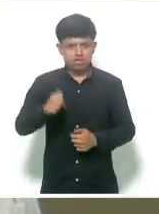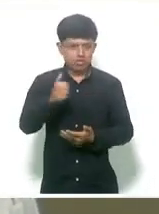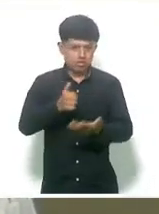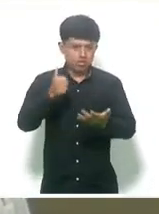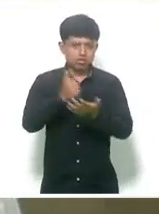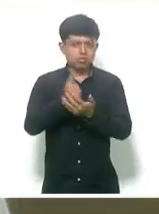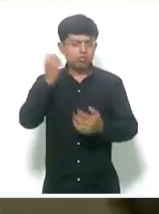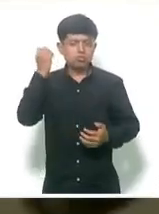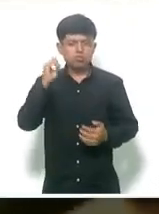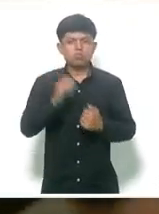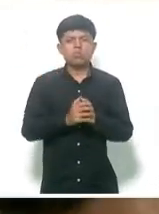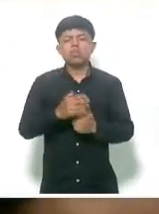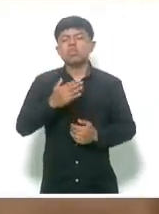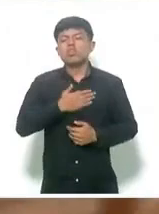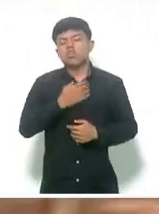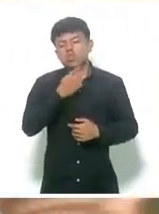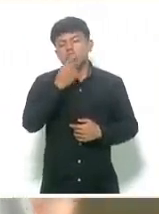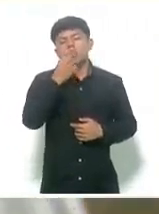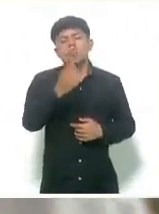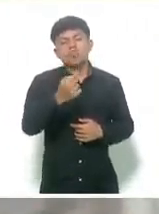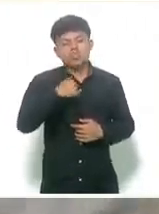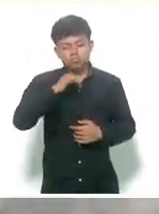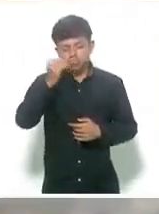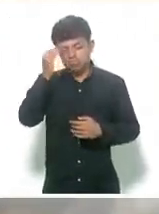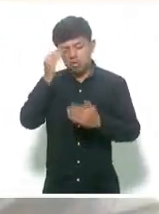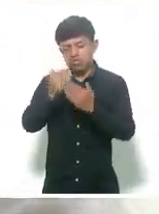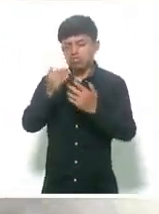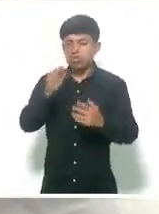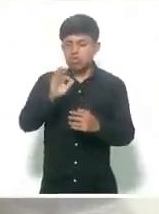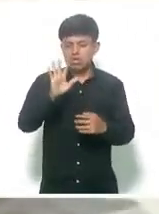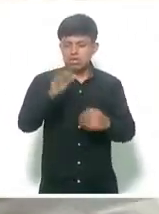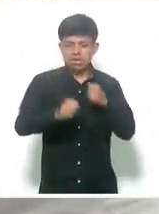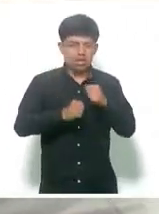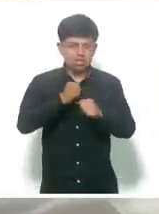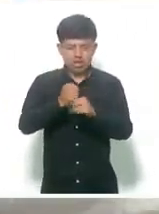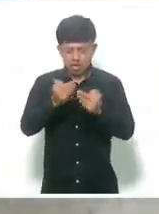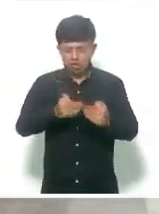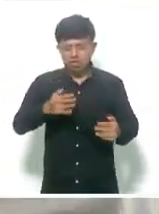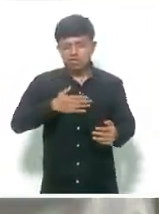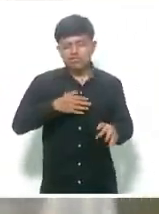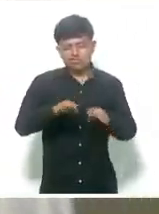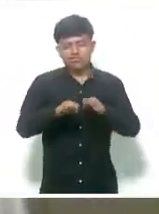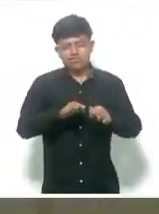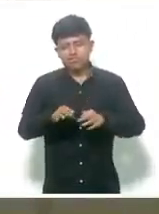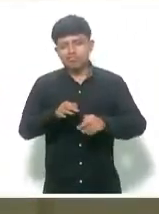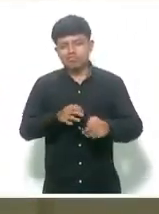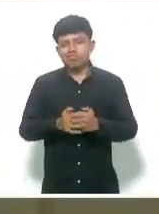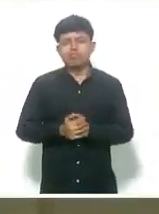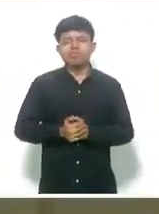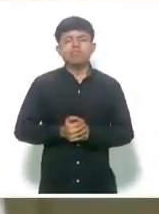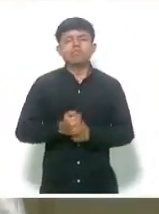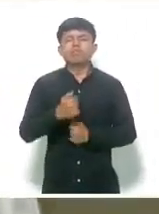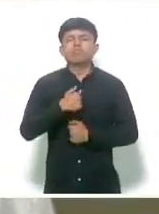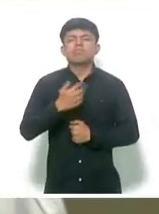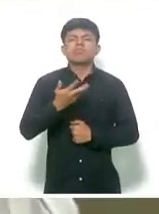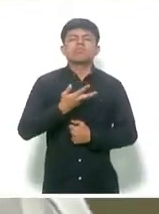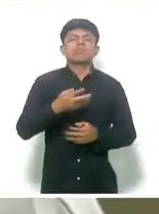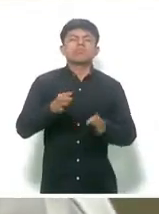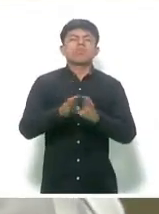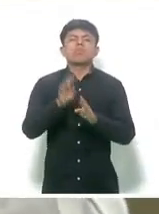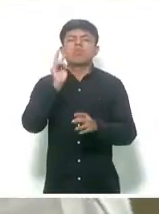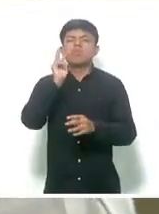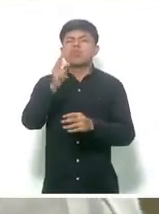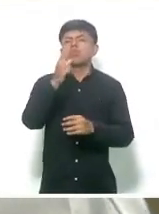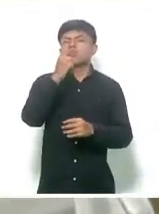y se lo digo por conocimiento de causa digo en estos 45 años que llevo en esta chamba manej durante varios años la